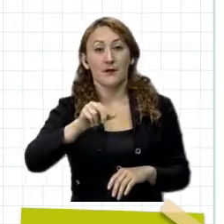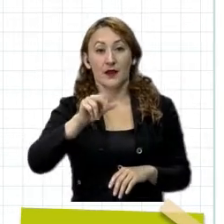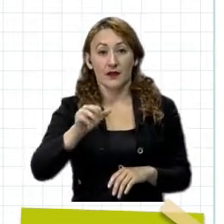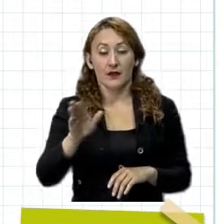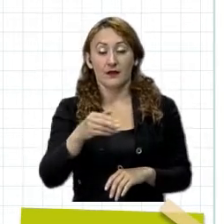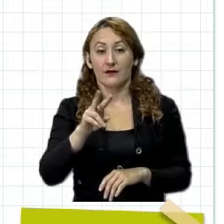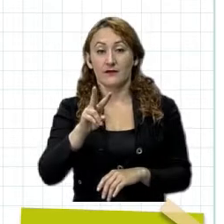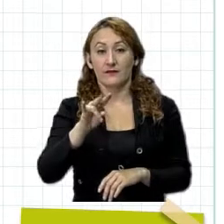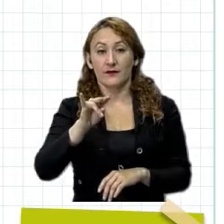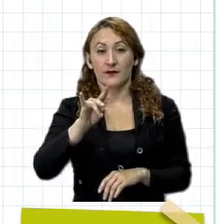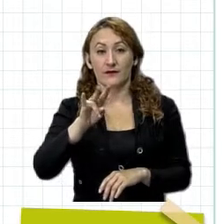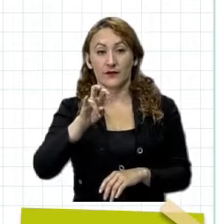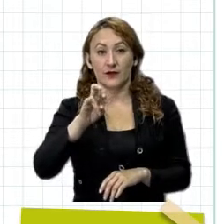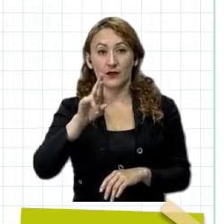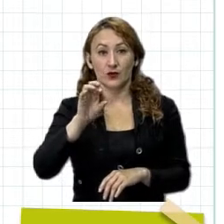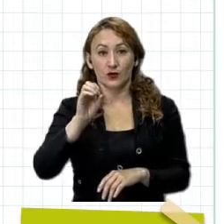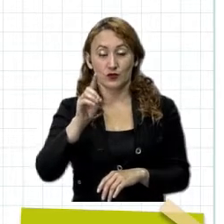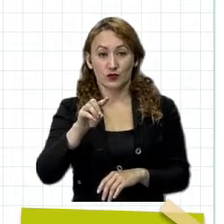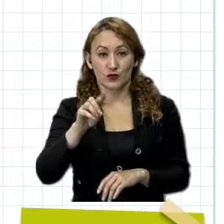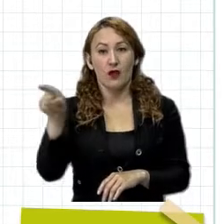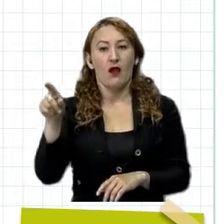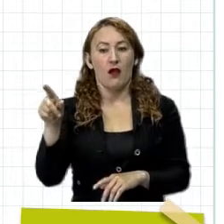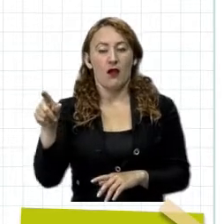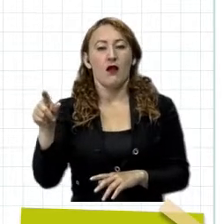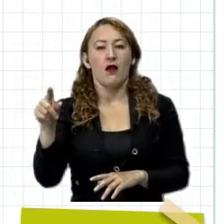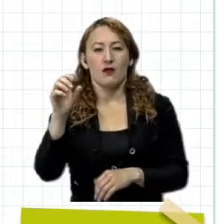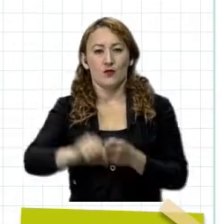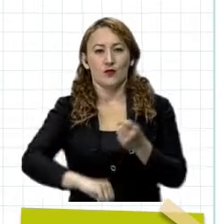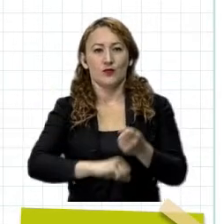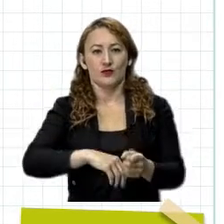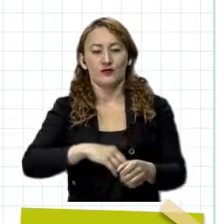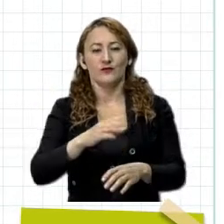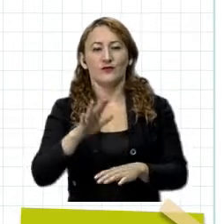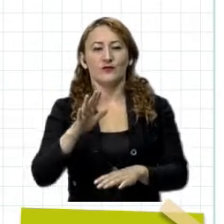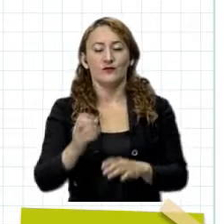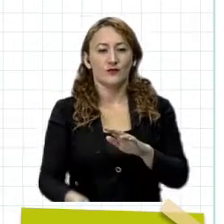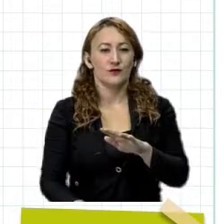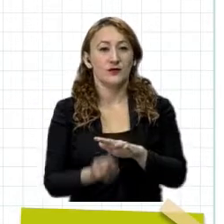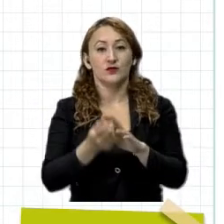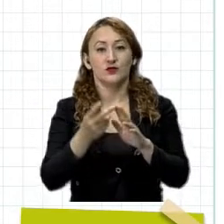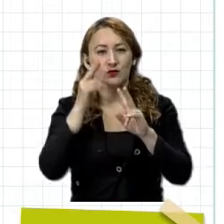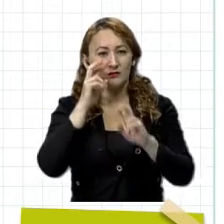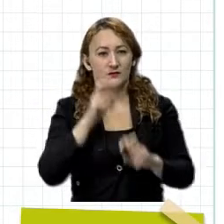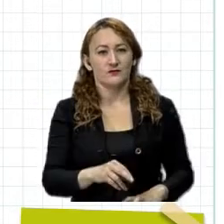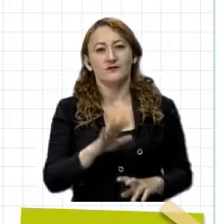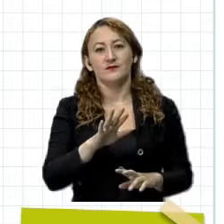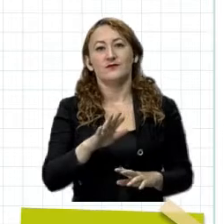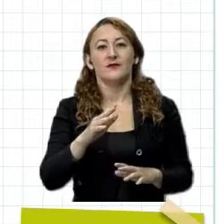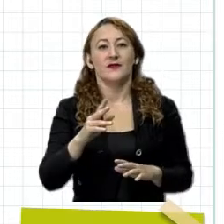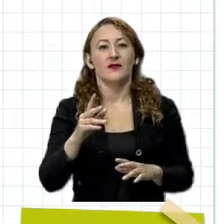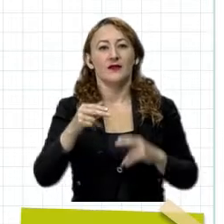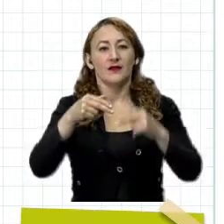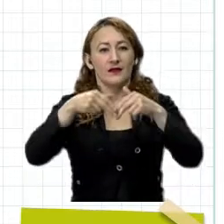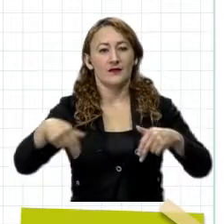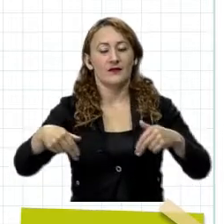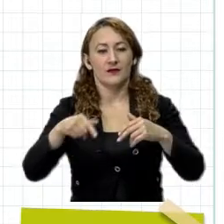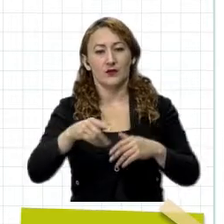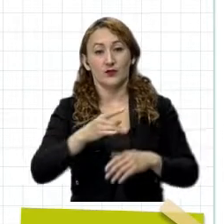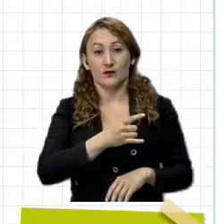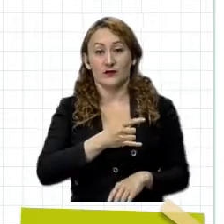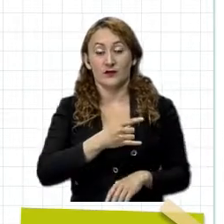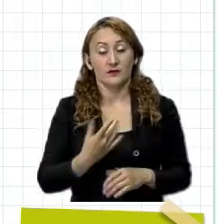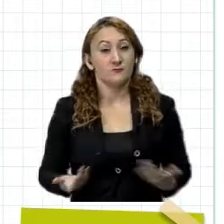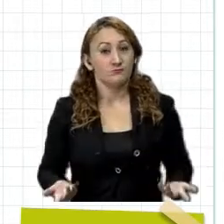Vigoya, quien es cofundadora y profesora titular de la Escuela de Estudios de Género de nuestra universidad. Una persona a